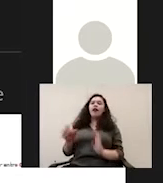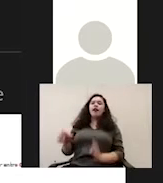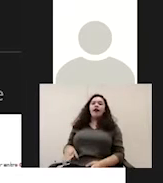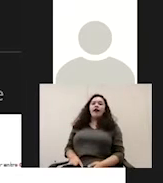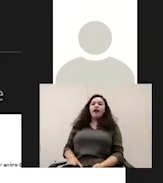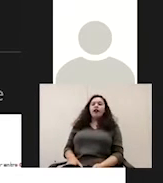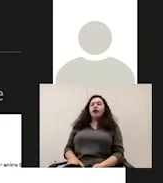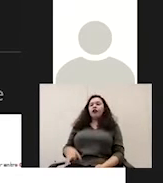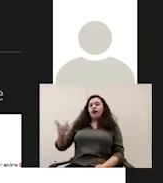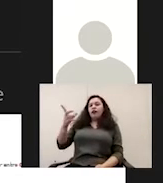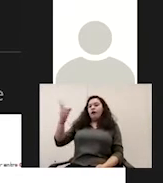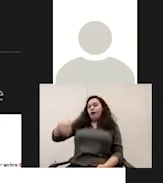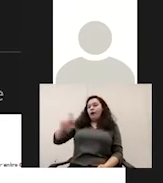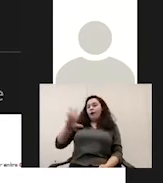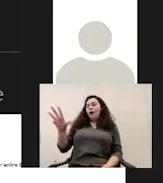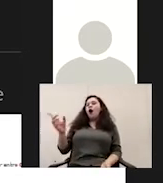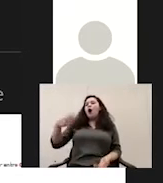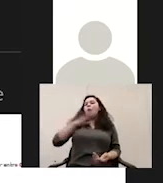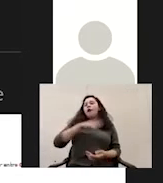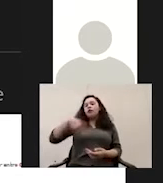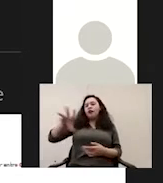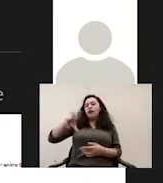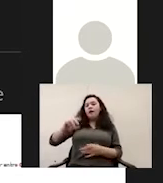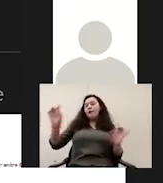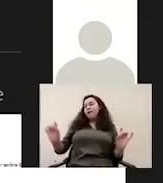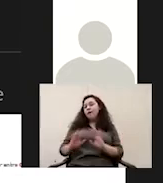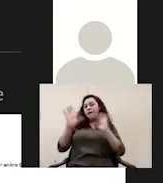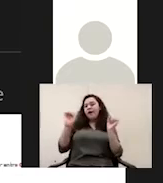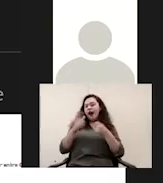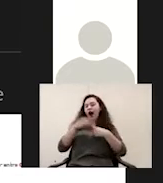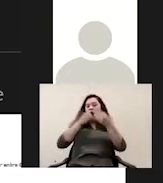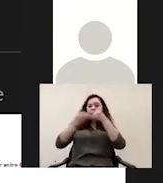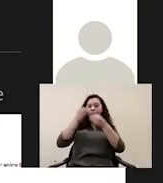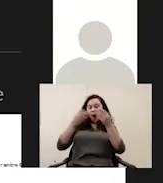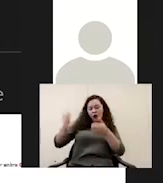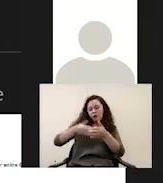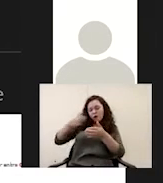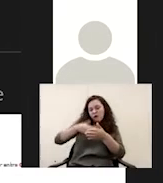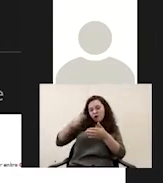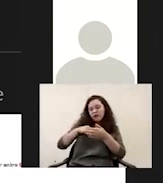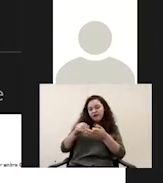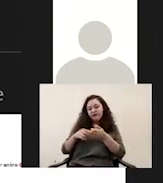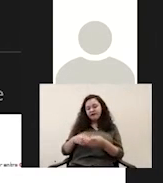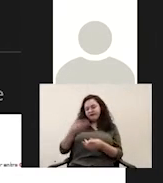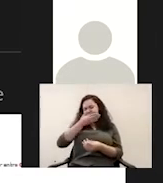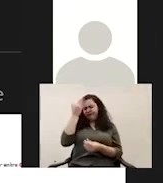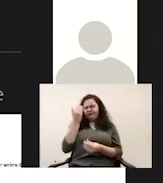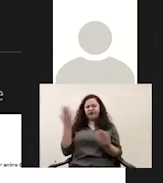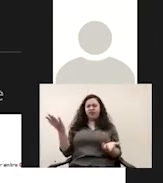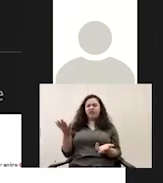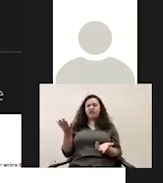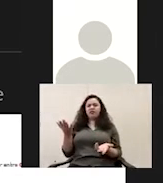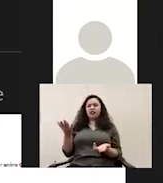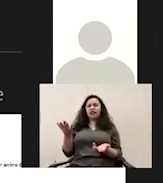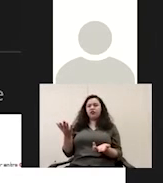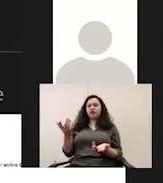sé, desconozco, pero si fuera el caso que se prepararan alimentos y, no sé, por alguna situación no